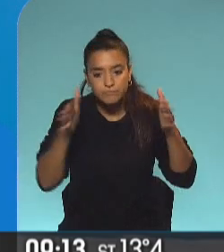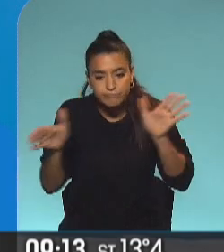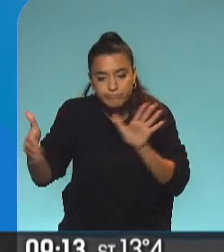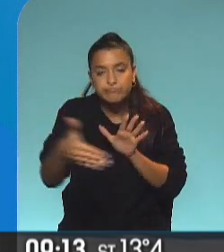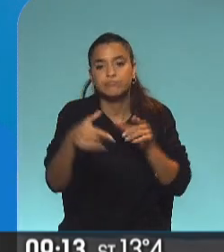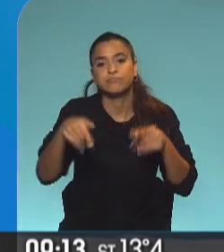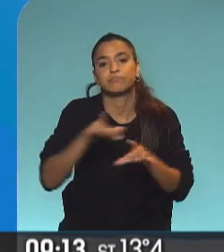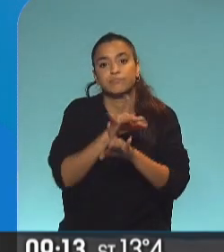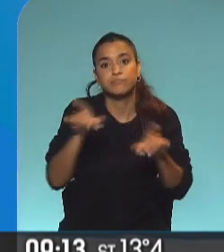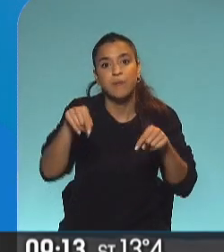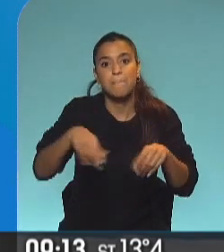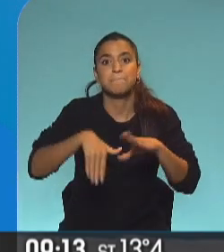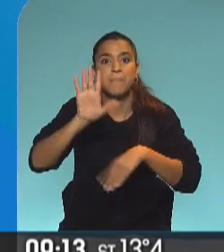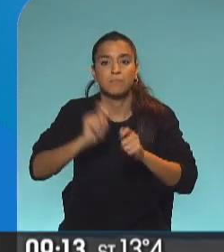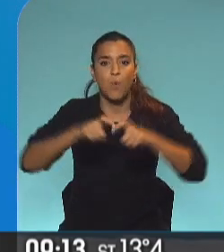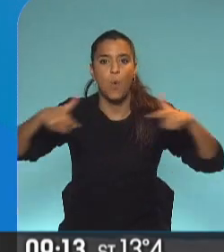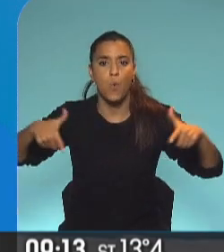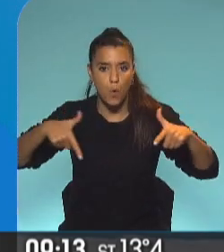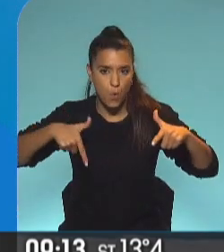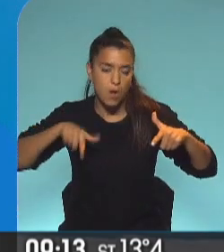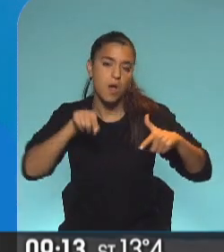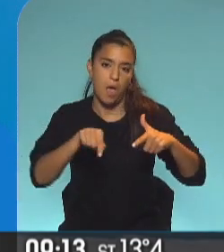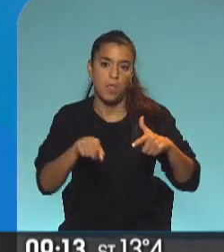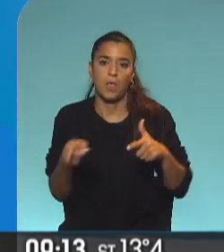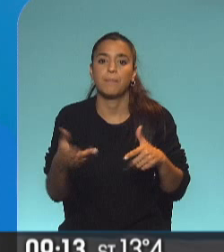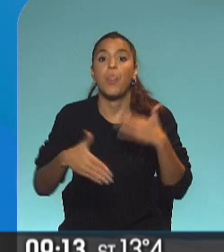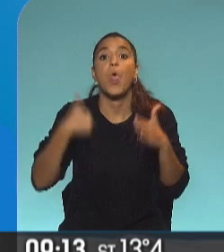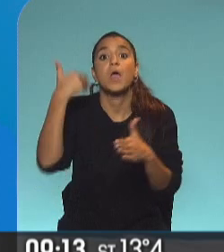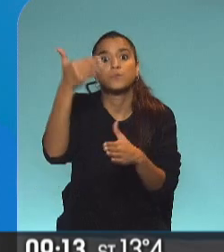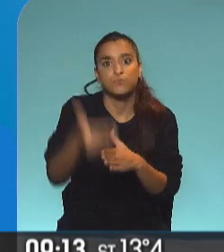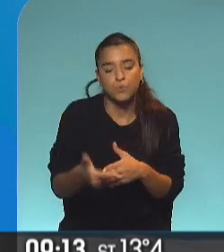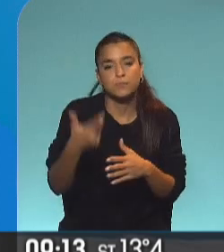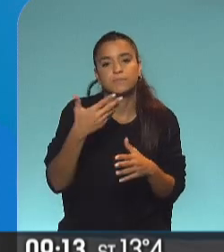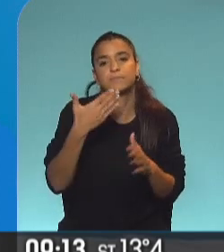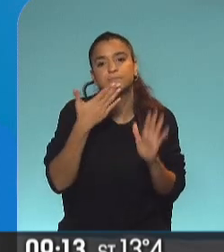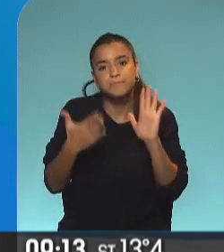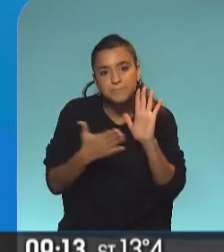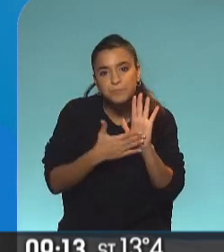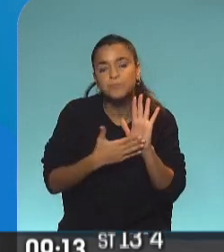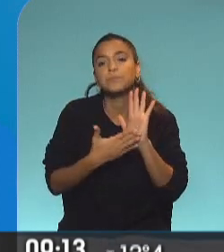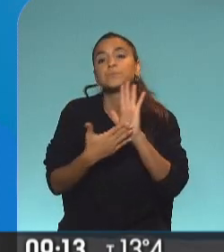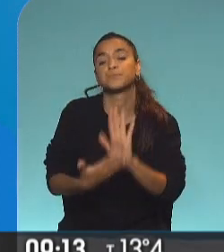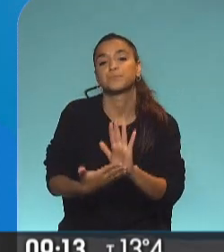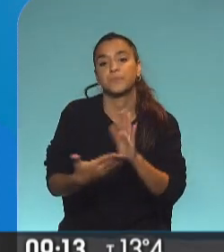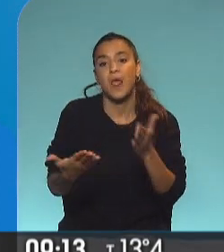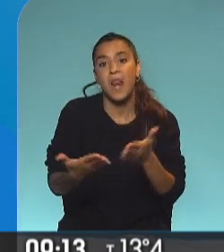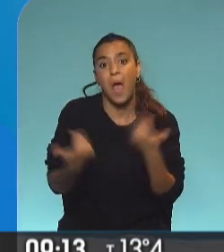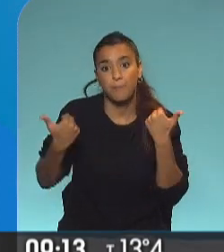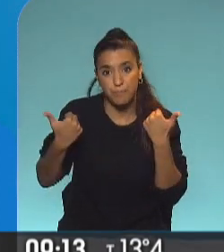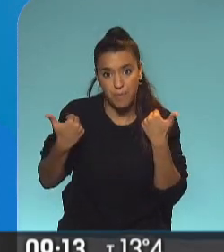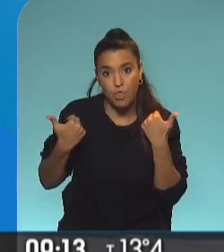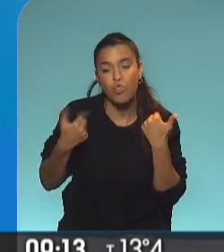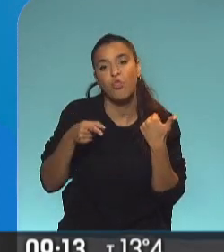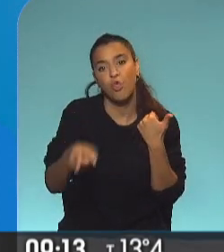que epidemiológicamente ha presentado un aumento de casos, para el posterior diagnóstico lo más rápido